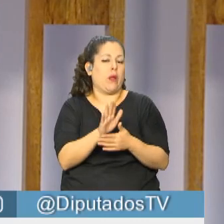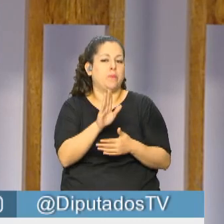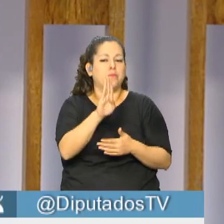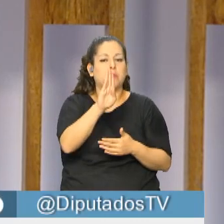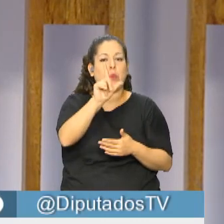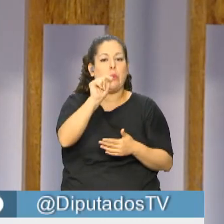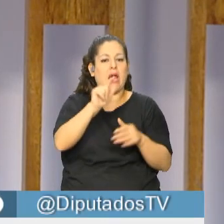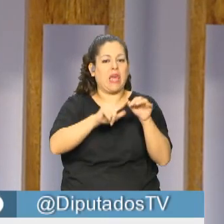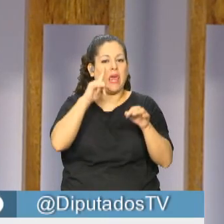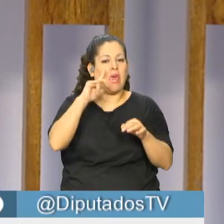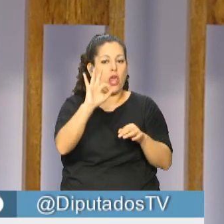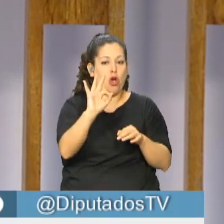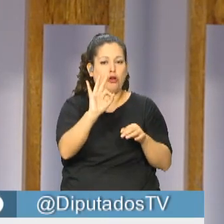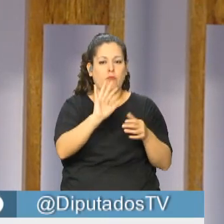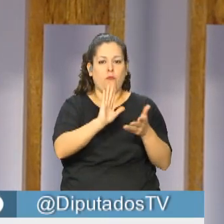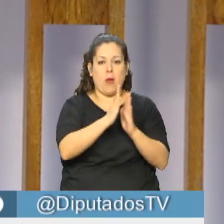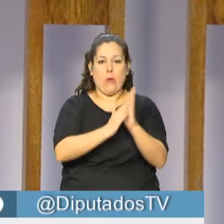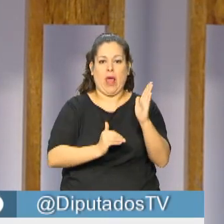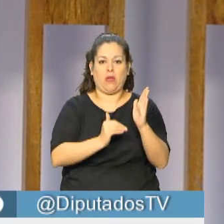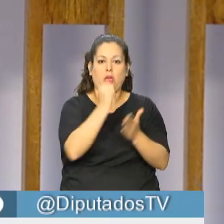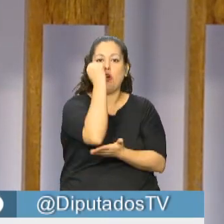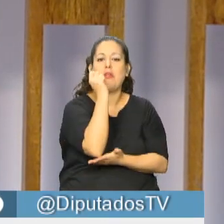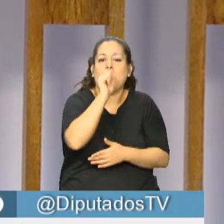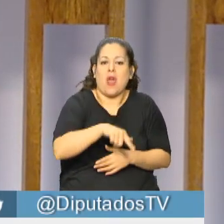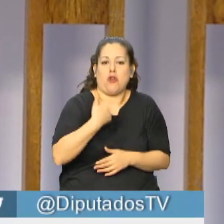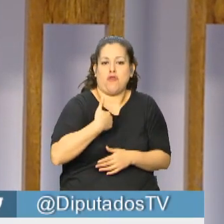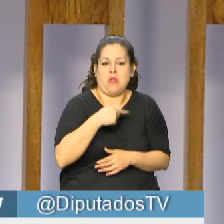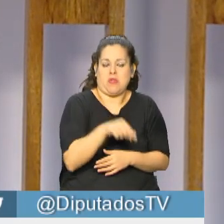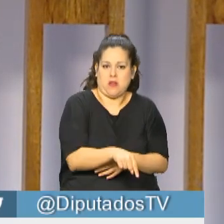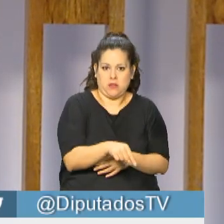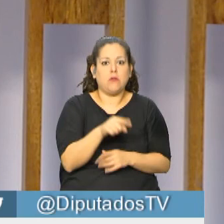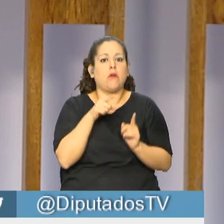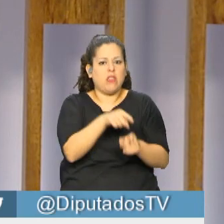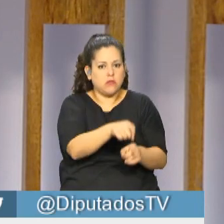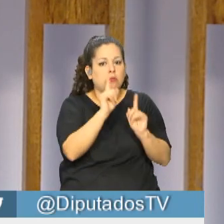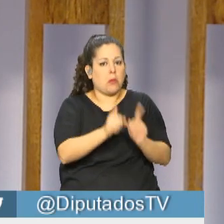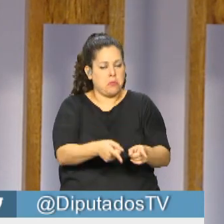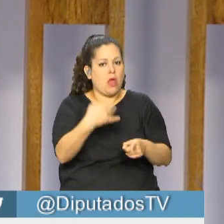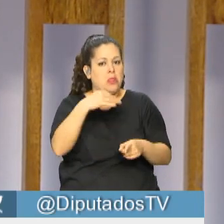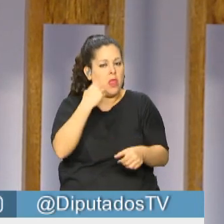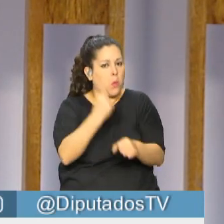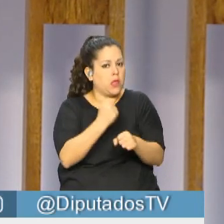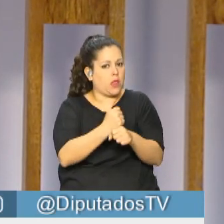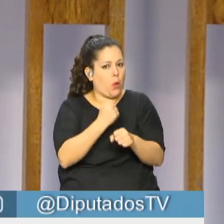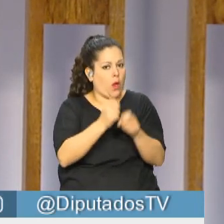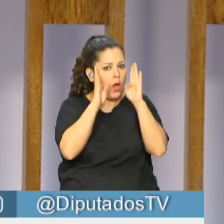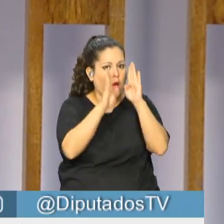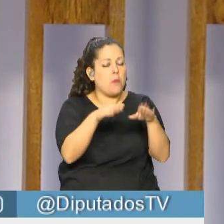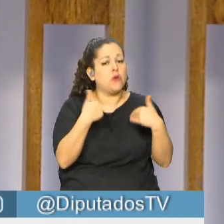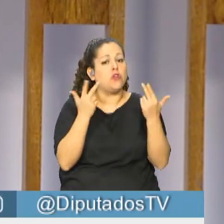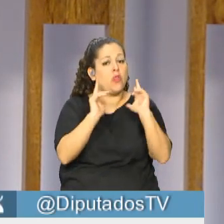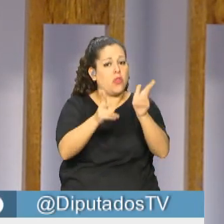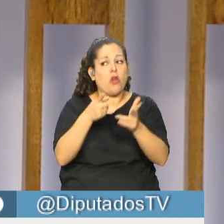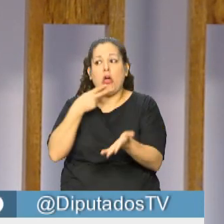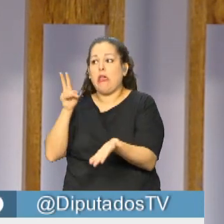la Argentina. Nosotros tenemos una economía informal y eso muy grande, y eso hay que también trabajarlo. Por eso digo que hay impuestos que son